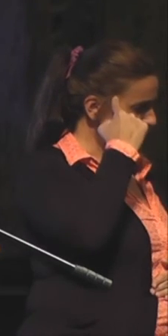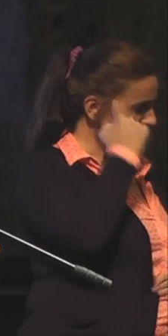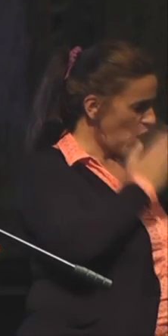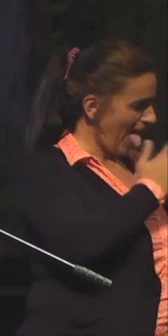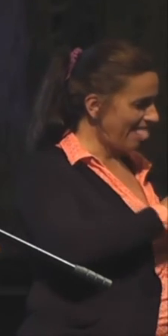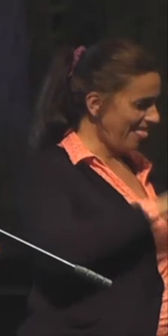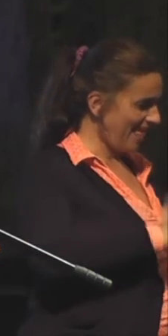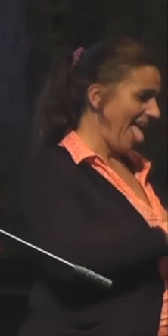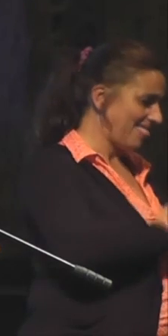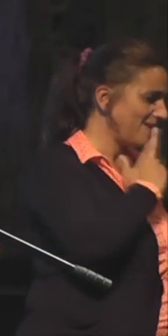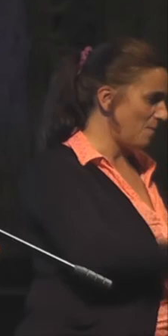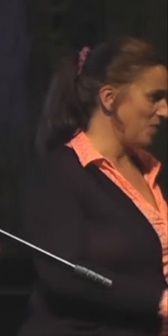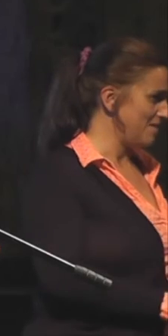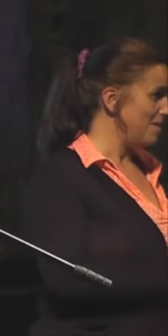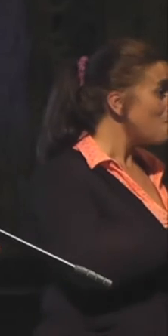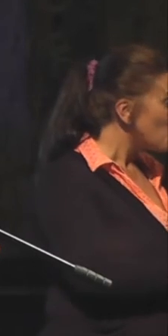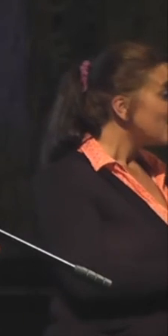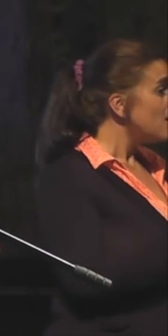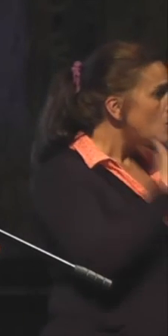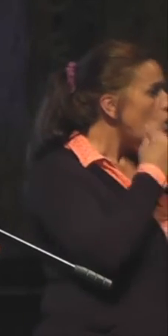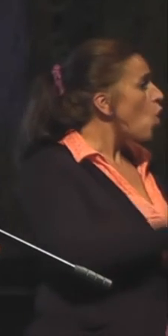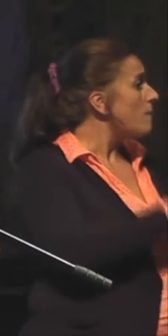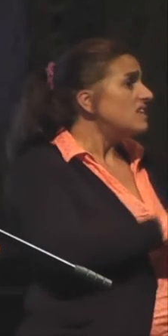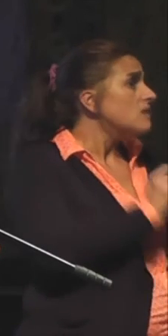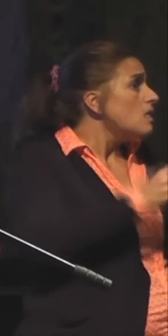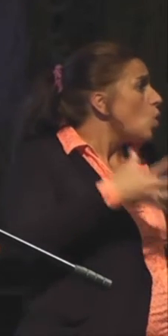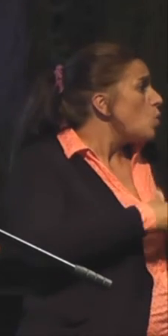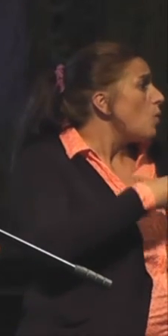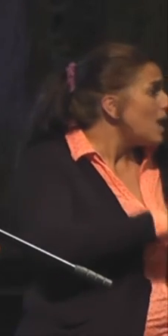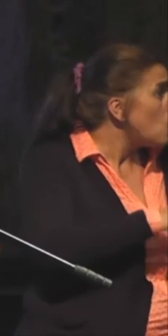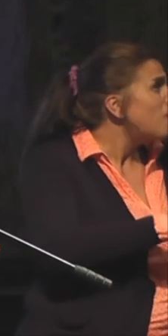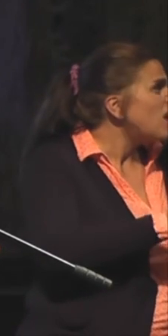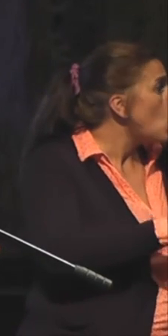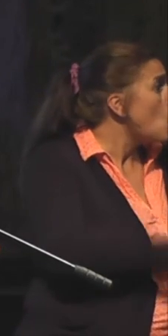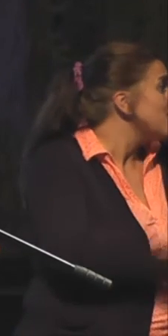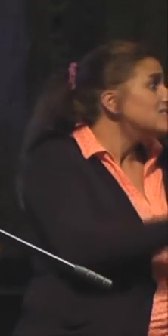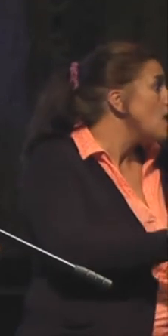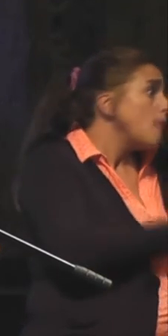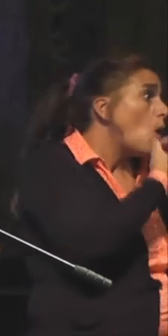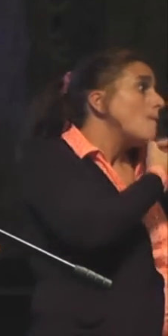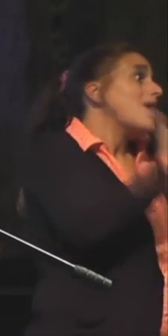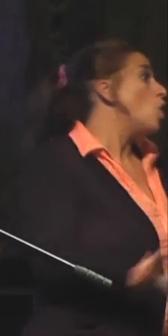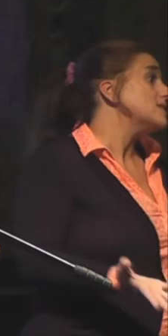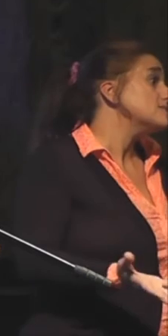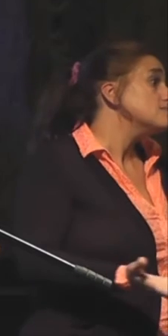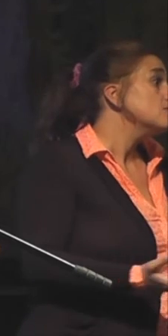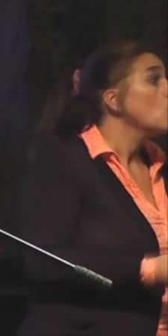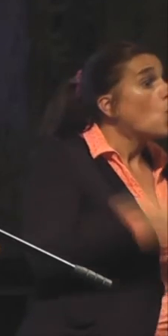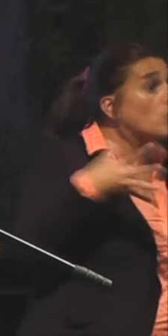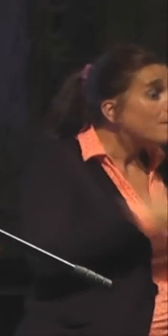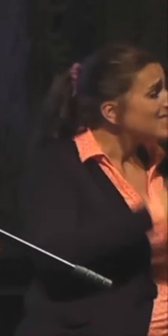cuando la competencia dentro del partido y la competencia los mejores cuando el partido diverso